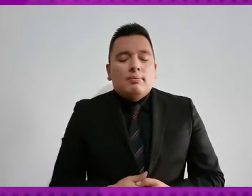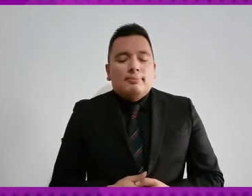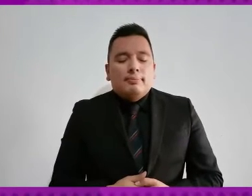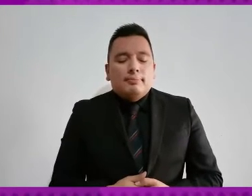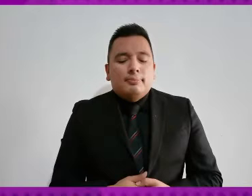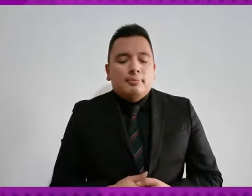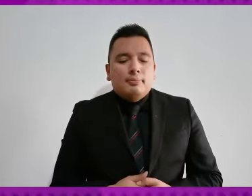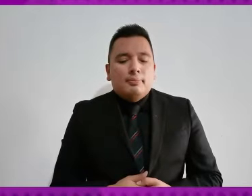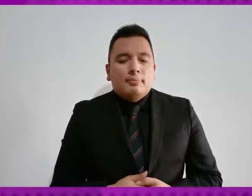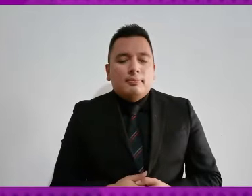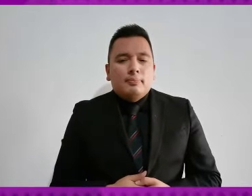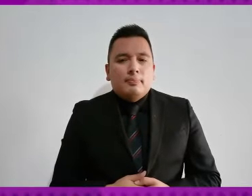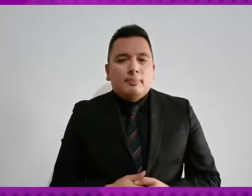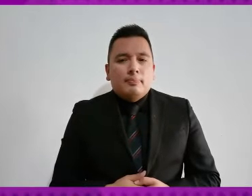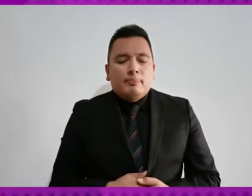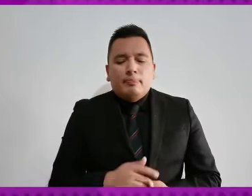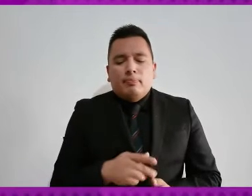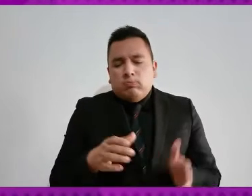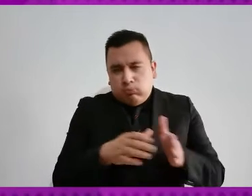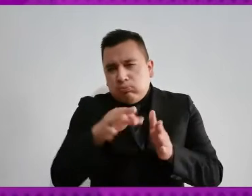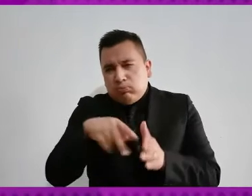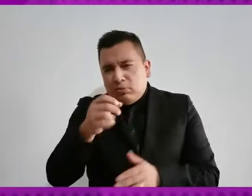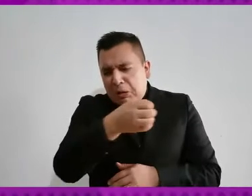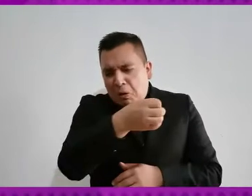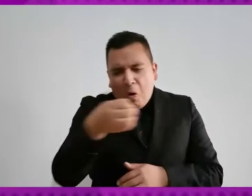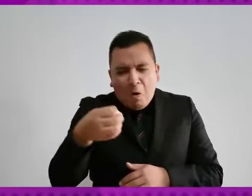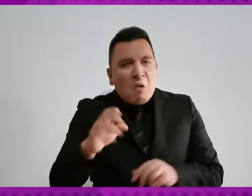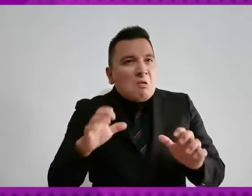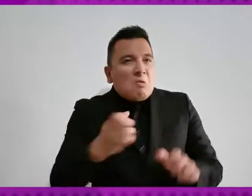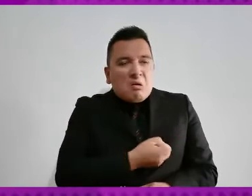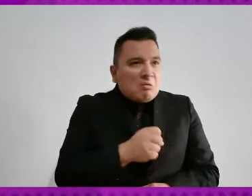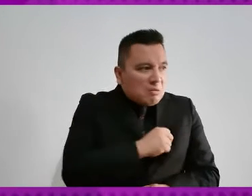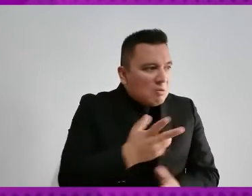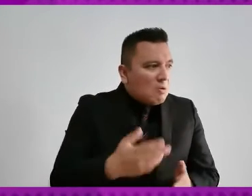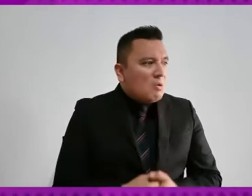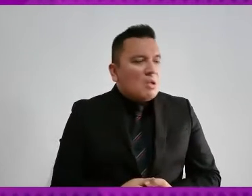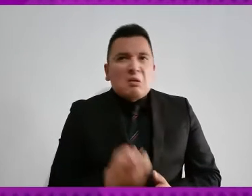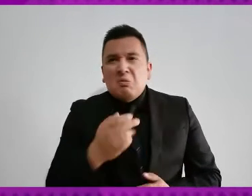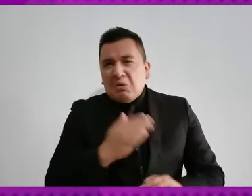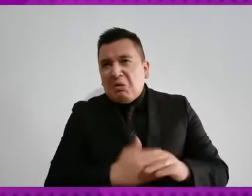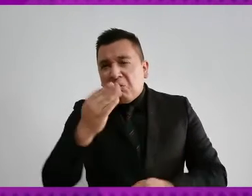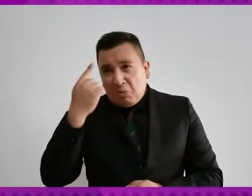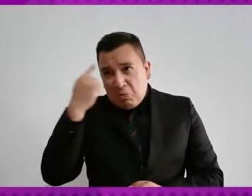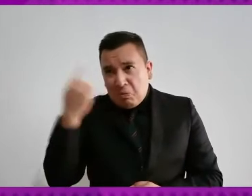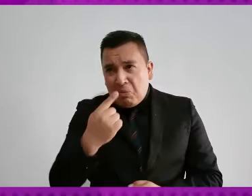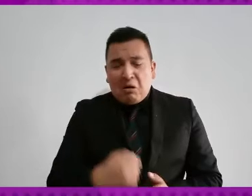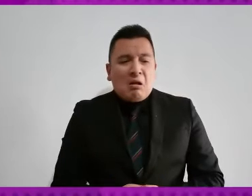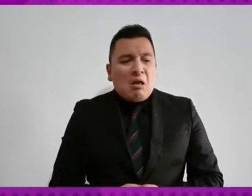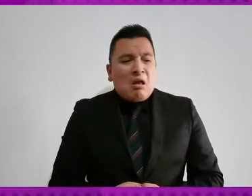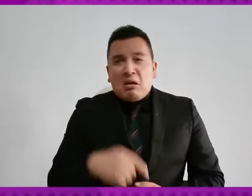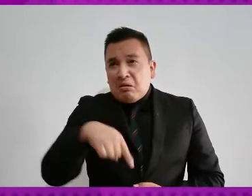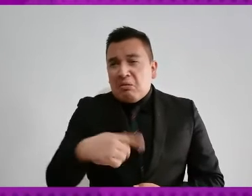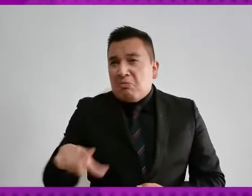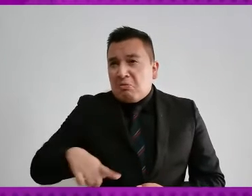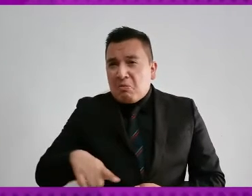insisto, ordenada, cuidando todas las medidas sanitarias, fue un éxito para el desarrollo democrático de nuestro